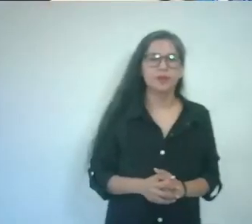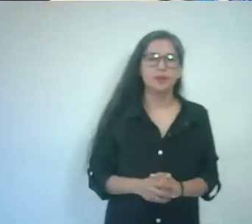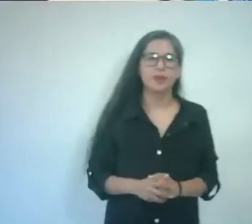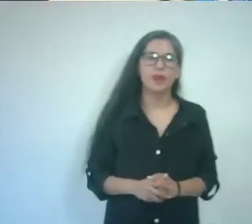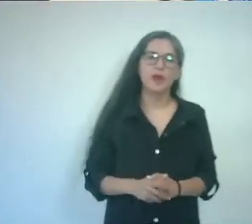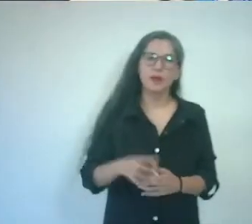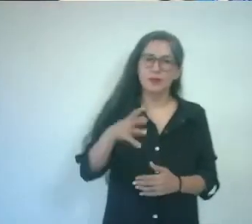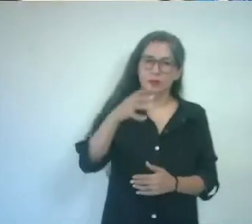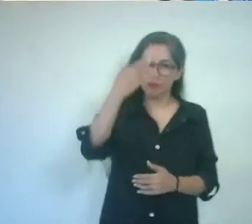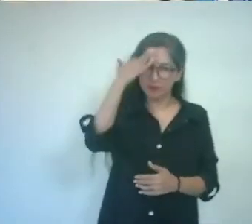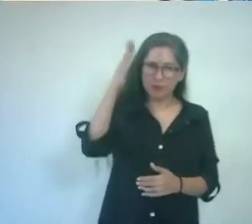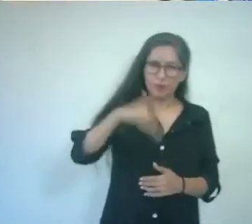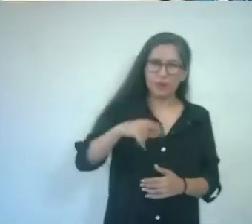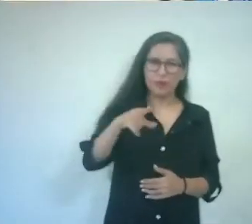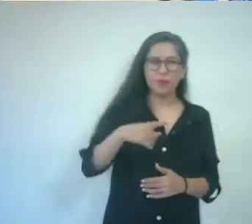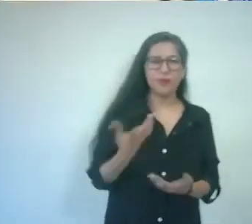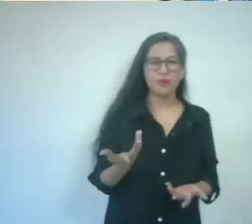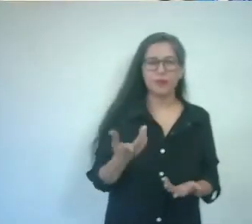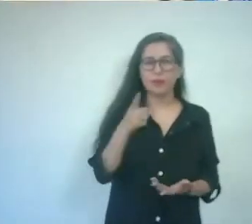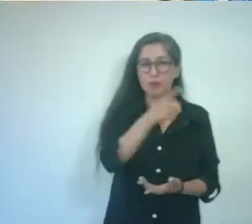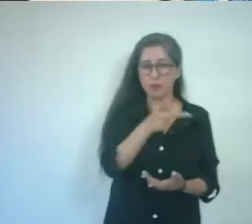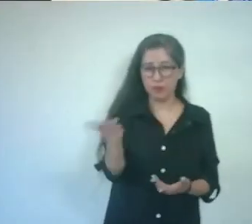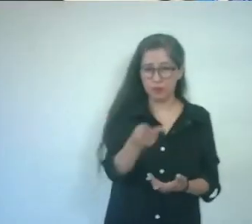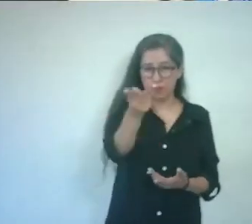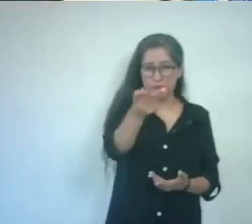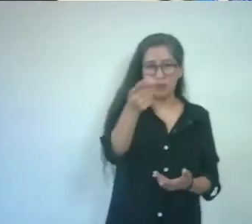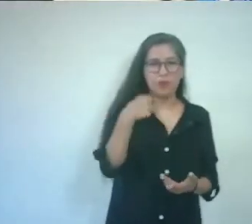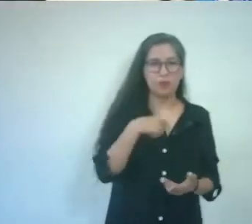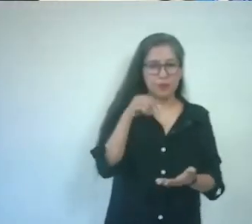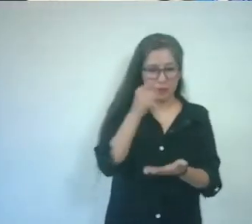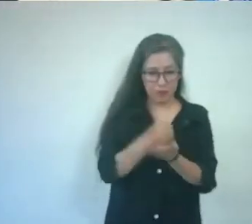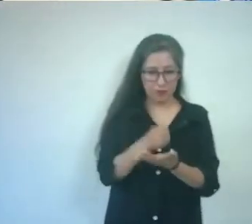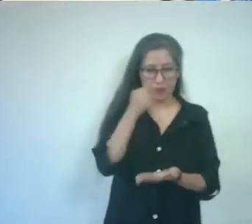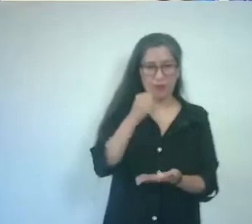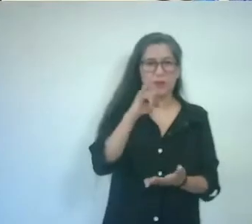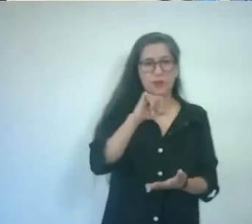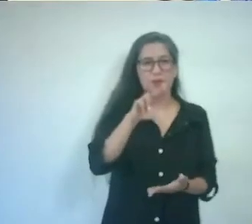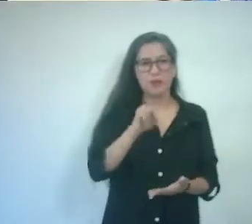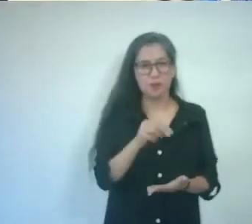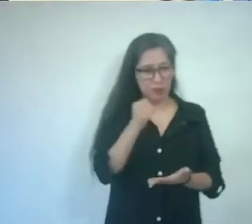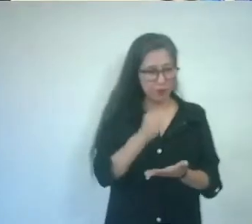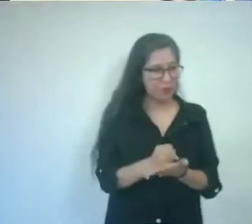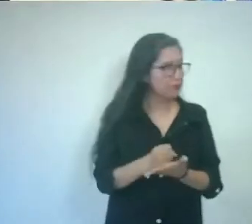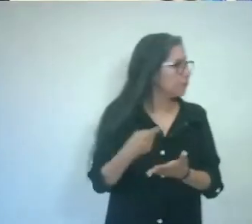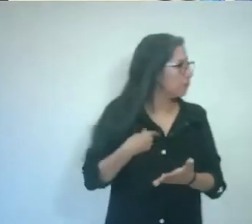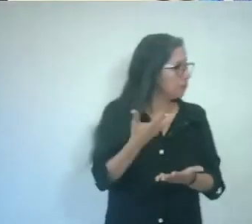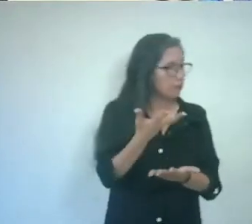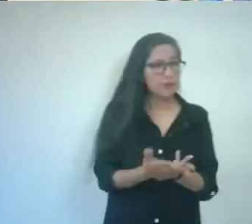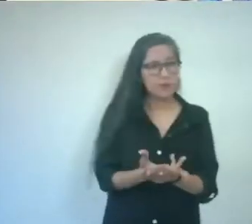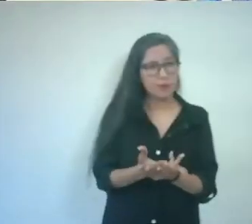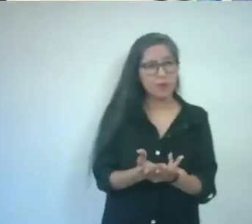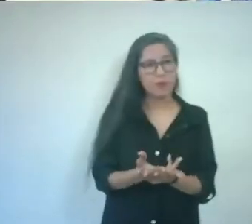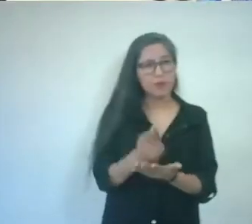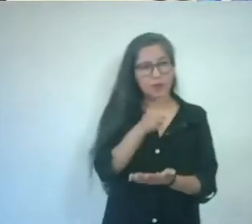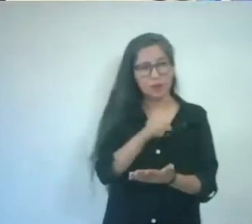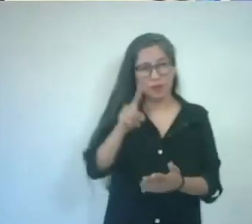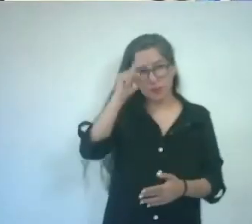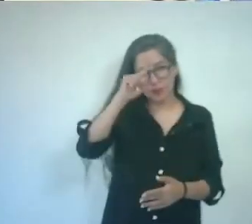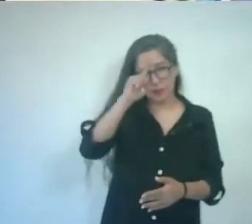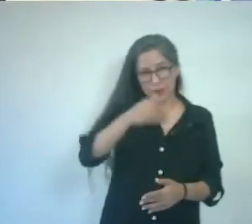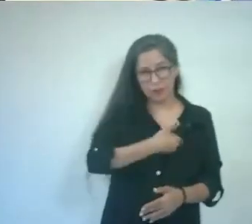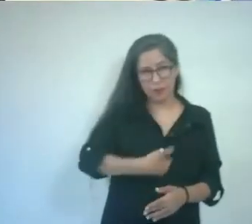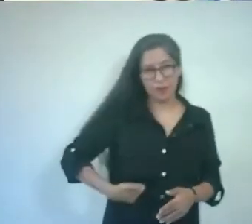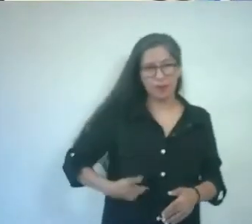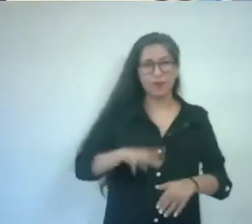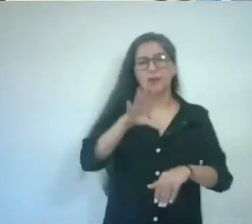Señoras y señores consejeros electorales, se consulta a ustedes si se aprueba la autorización del receso solicitado por la consejera presidenta y el